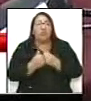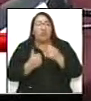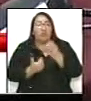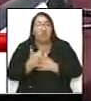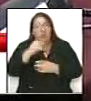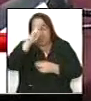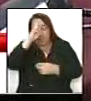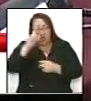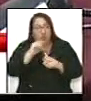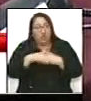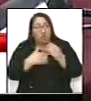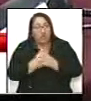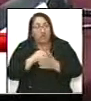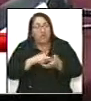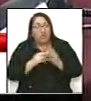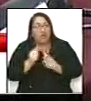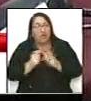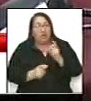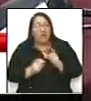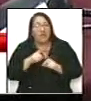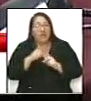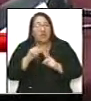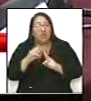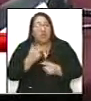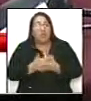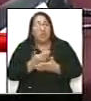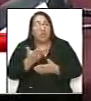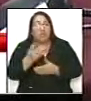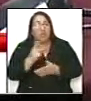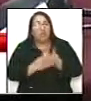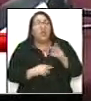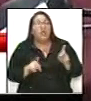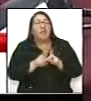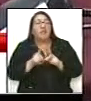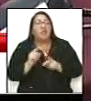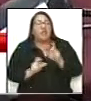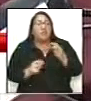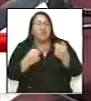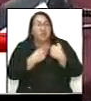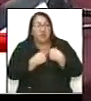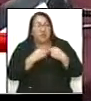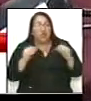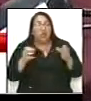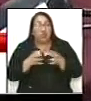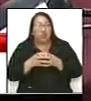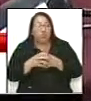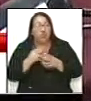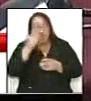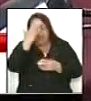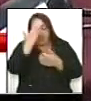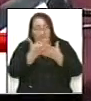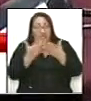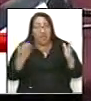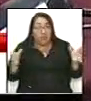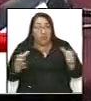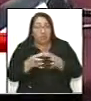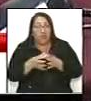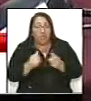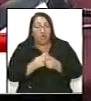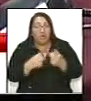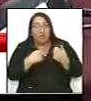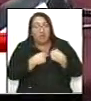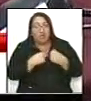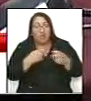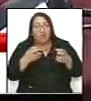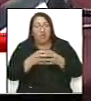Perú y por mi persona como titular de la propuesta, sino por representantes de la bancada del Frente Amplio, por representantes de